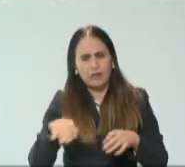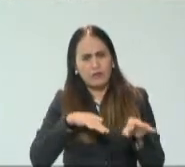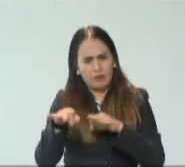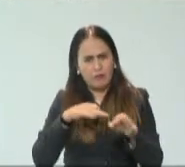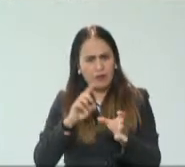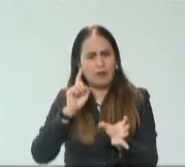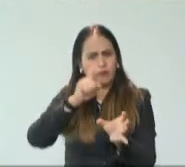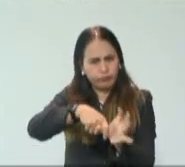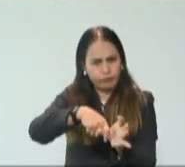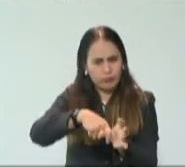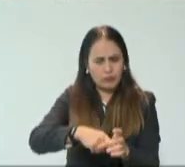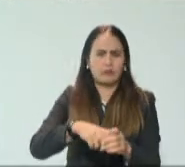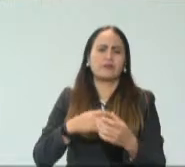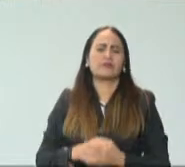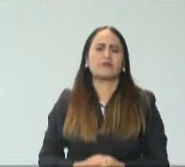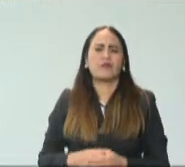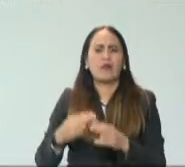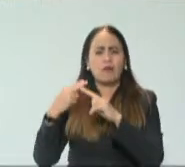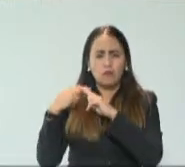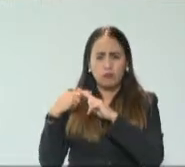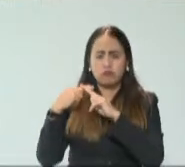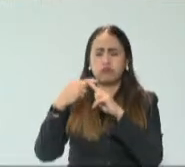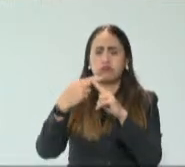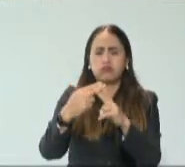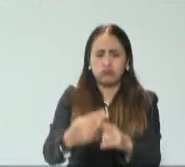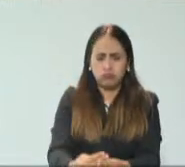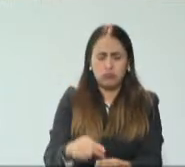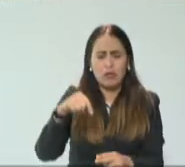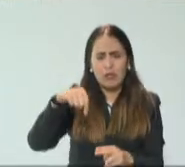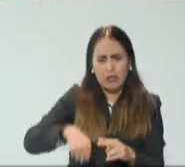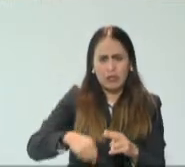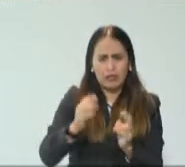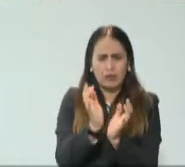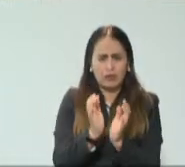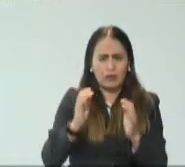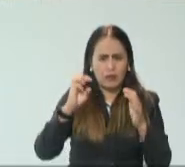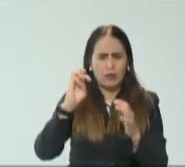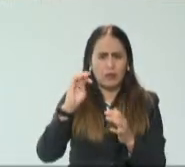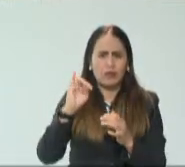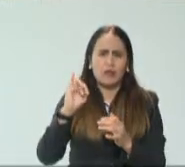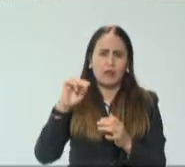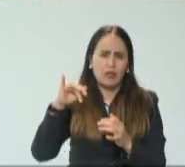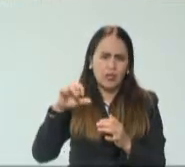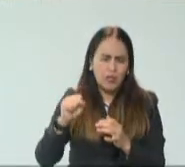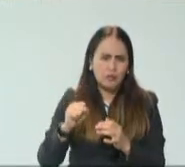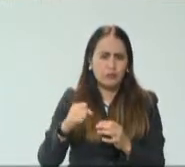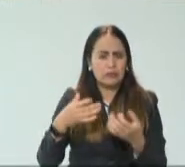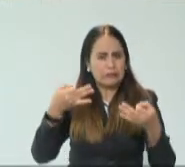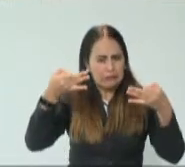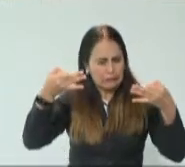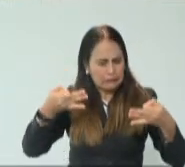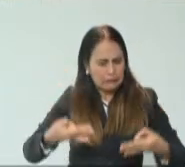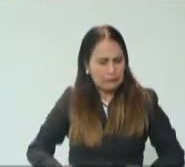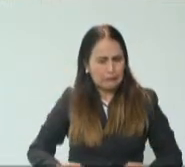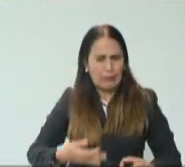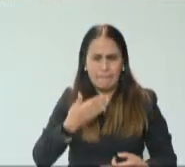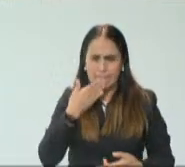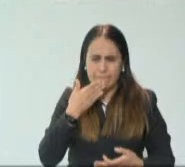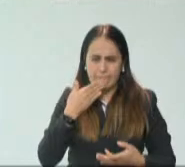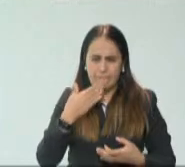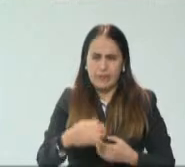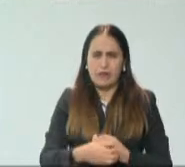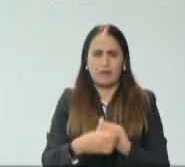tener una trayectoria dentro de el seguro social una trayectoria desde luego intachable Pero además con